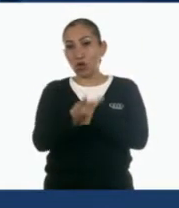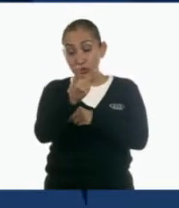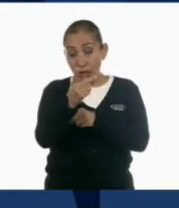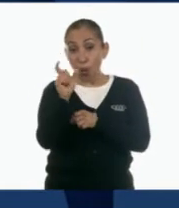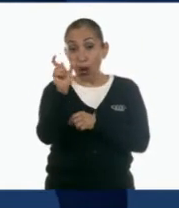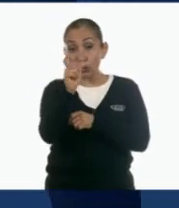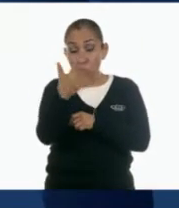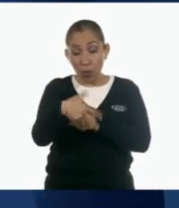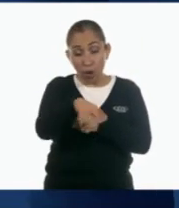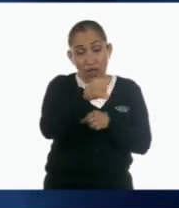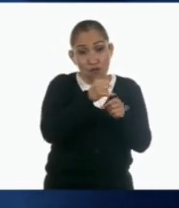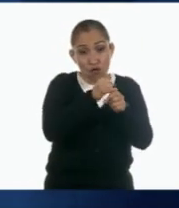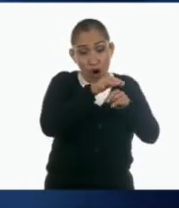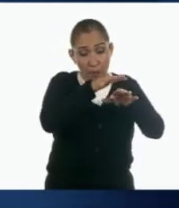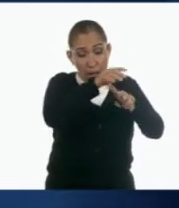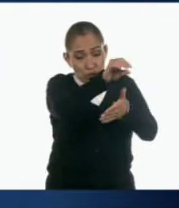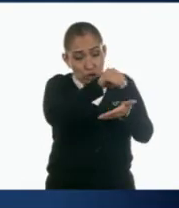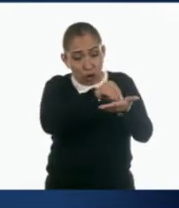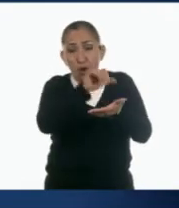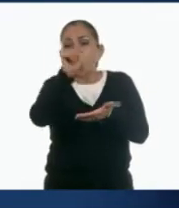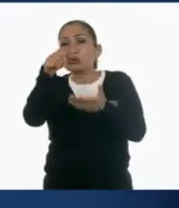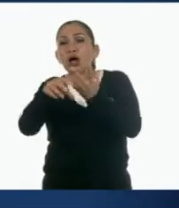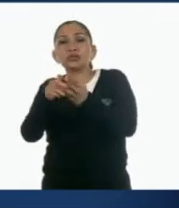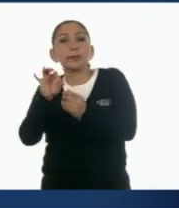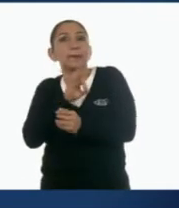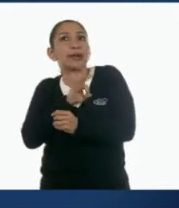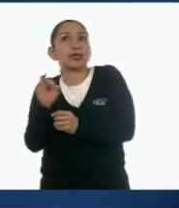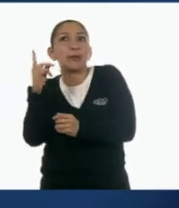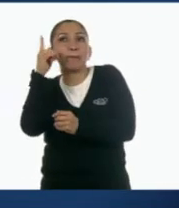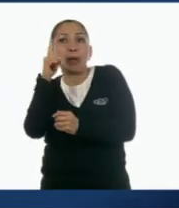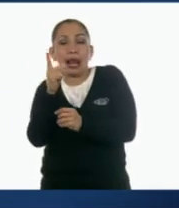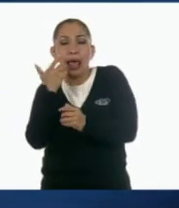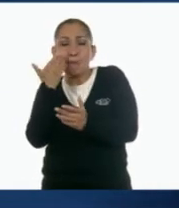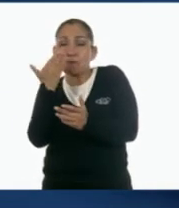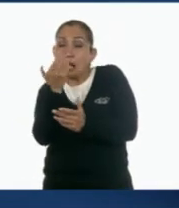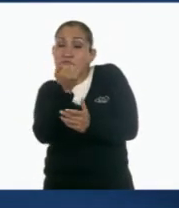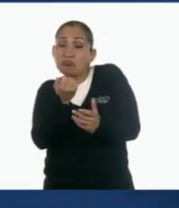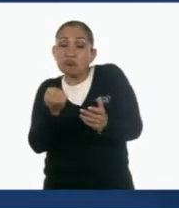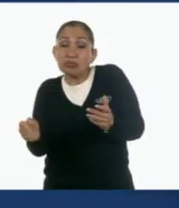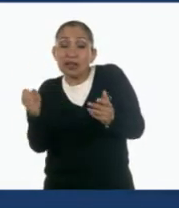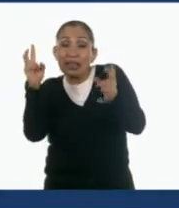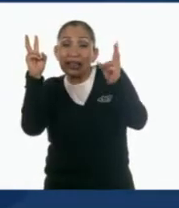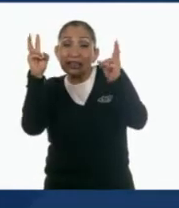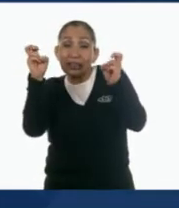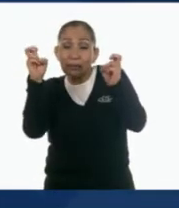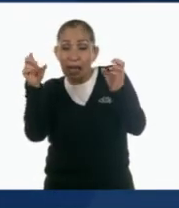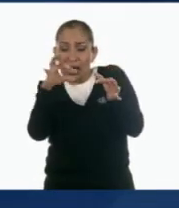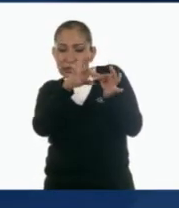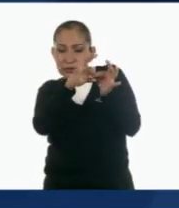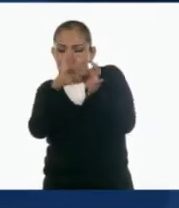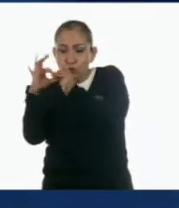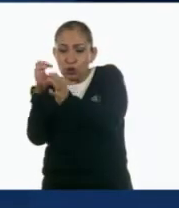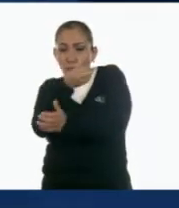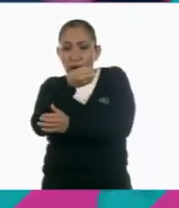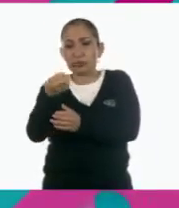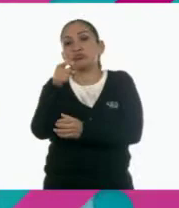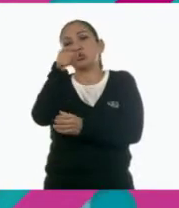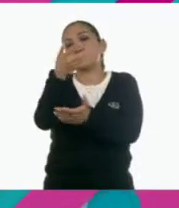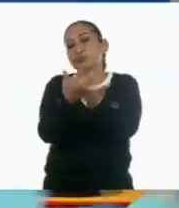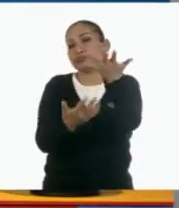además de buscar información, ¿qué otra cosa podría hacer para dominar el tema de la combinación de oraciones? Pues